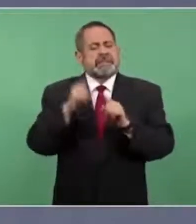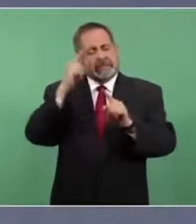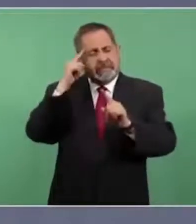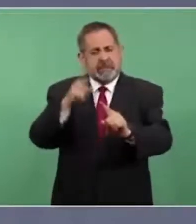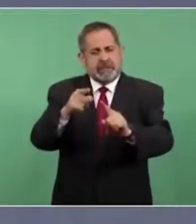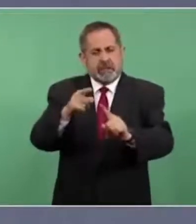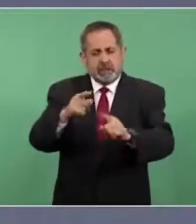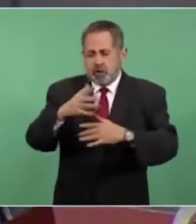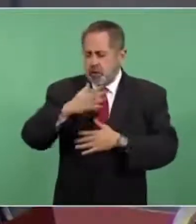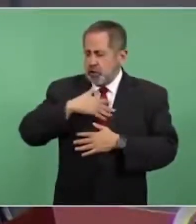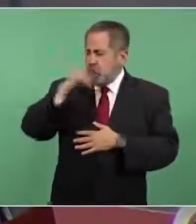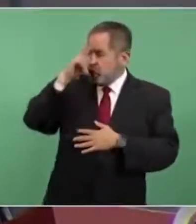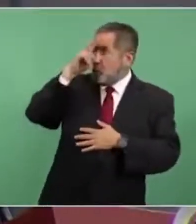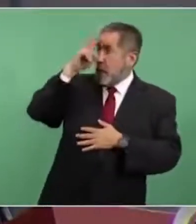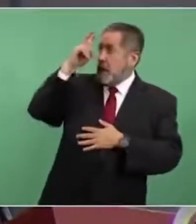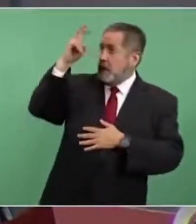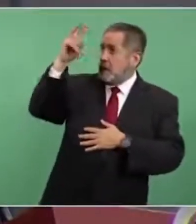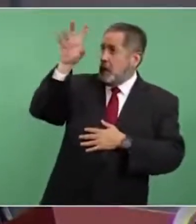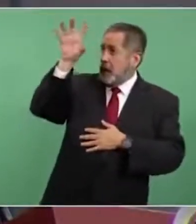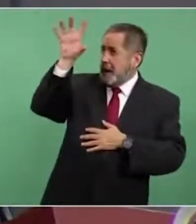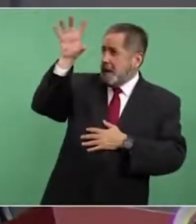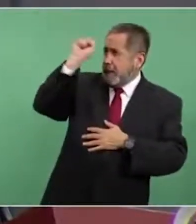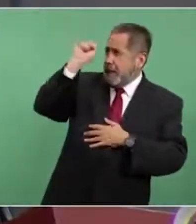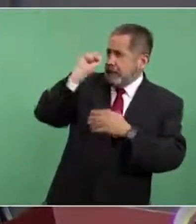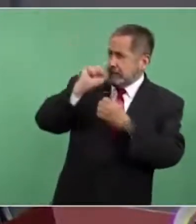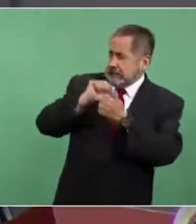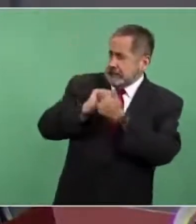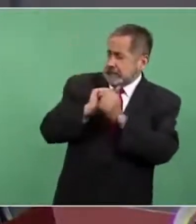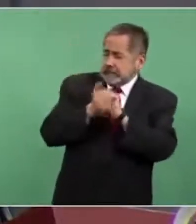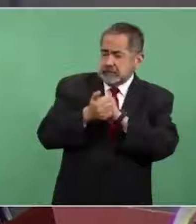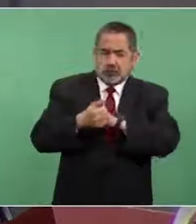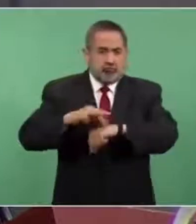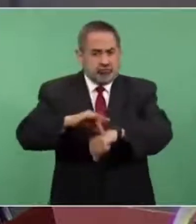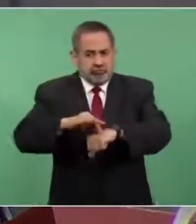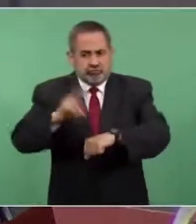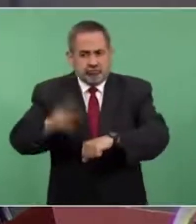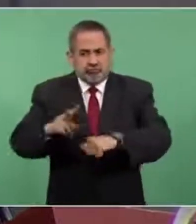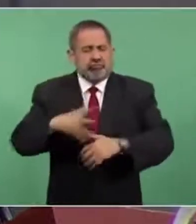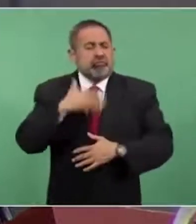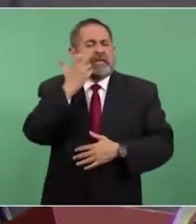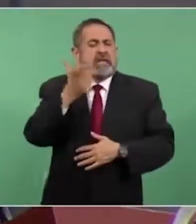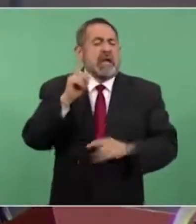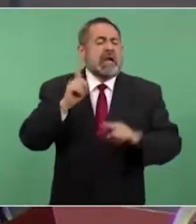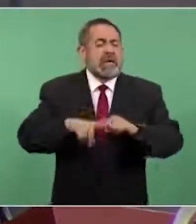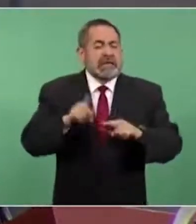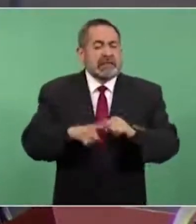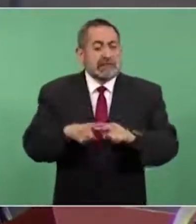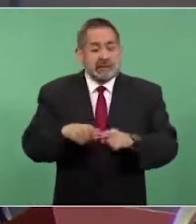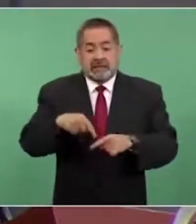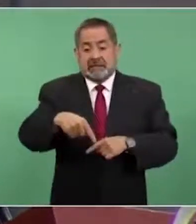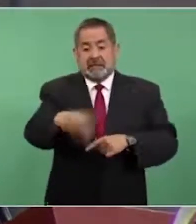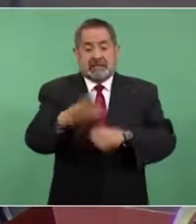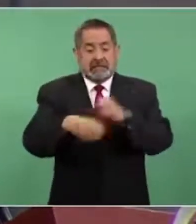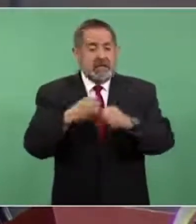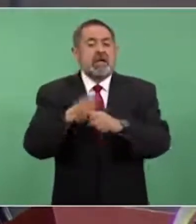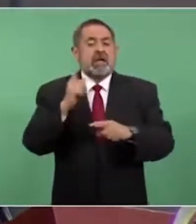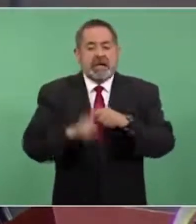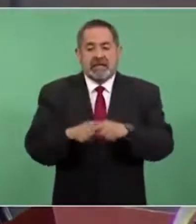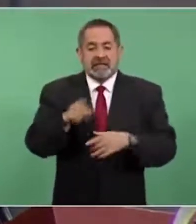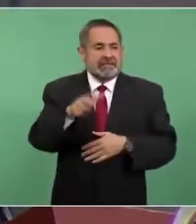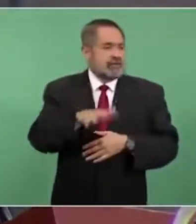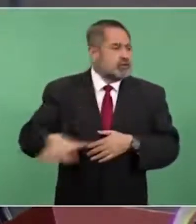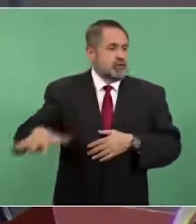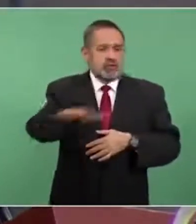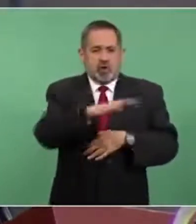quiero convertir en realidad es que al final del gobierno el sistema de salud pública